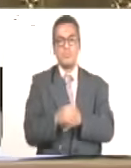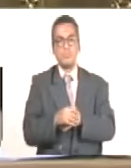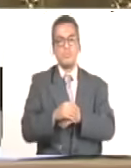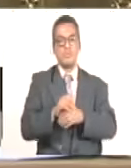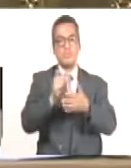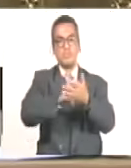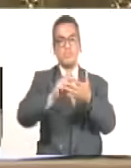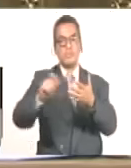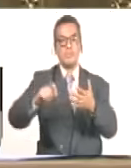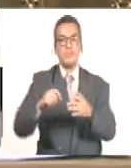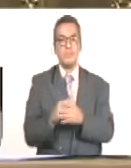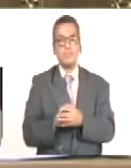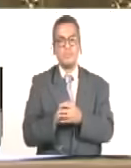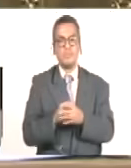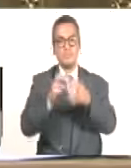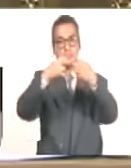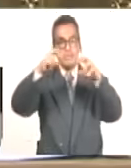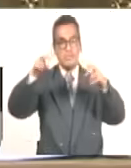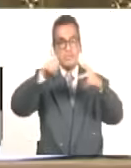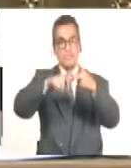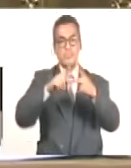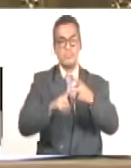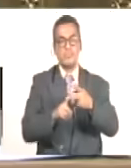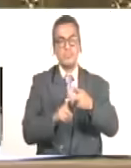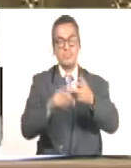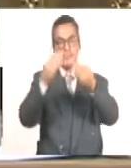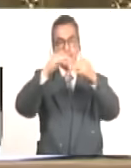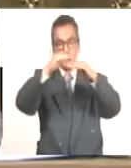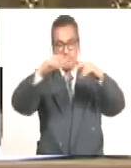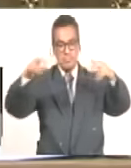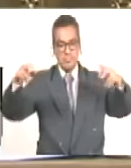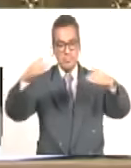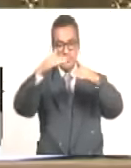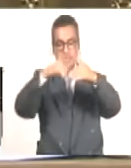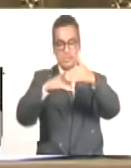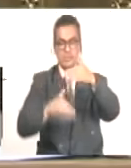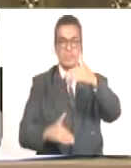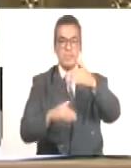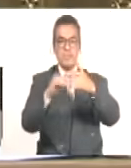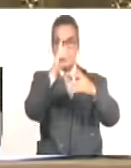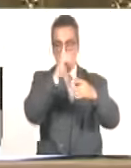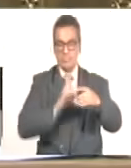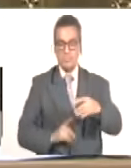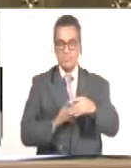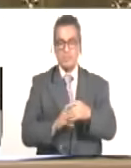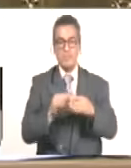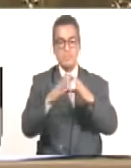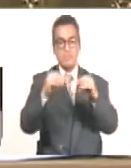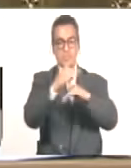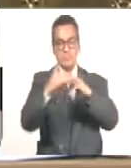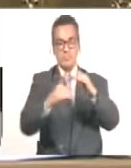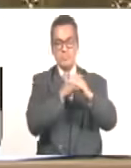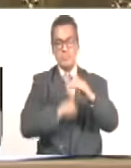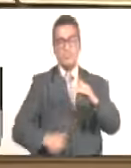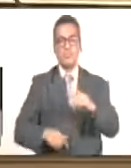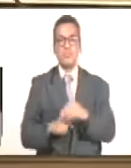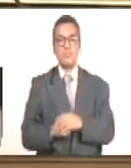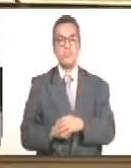queda redactado en los siguientes términos. Epígrafe, de la clasificación y calificación de la discapacidad. Es todo, ciudadano